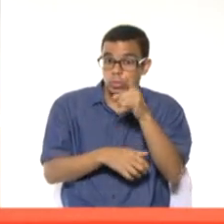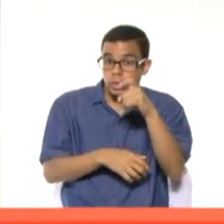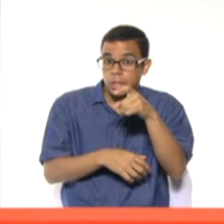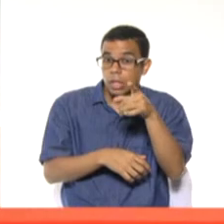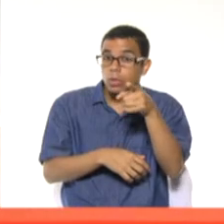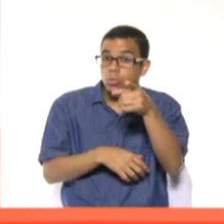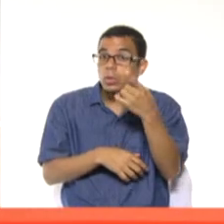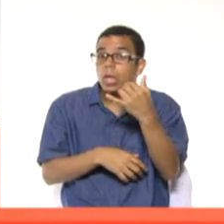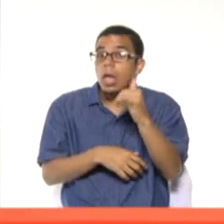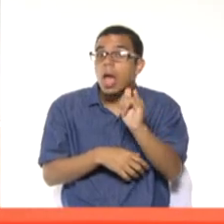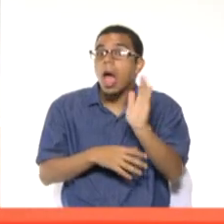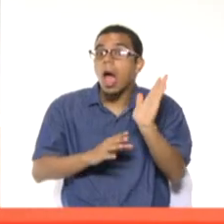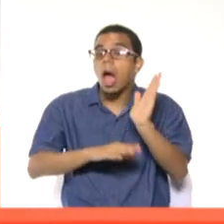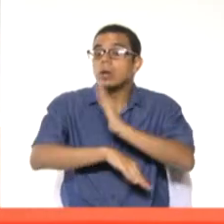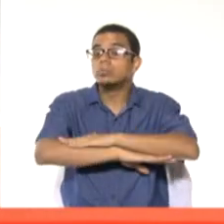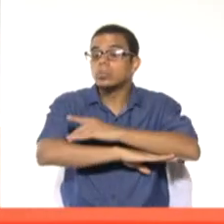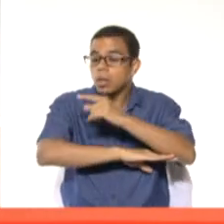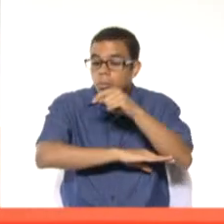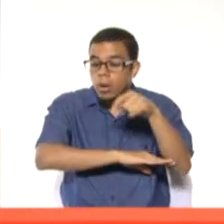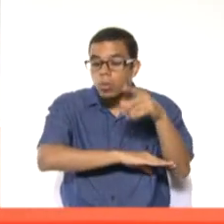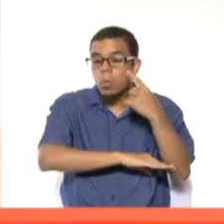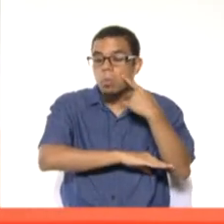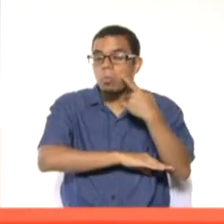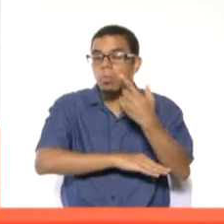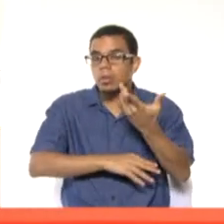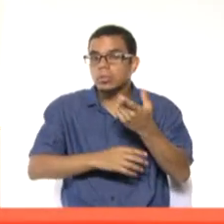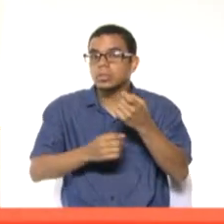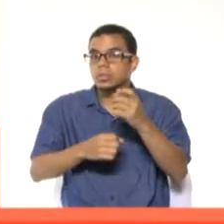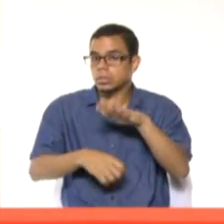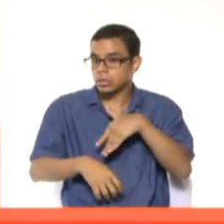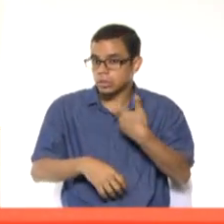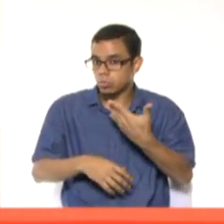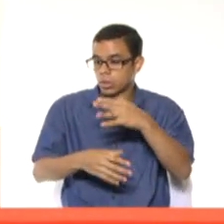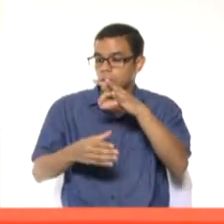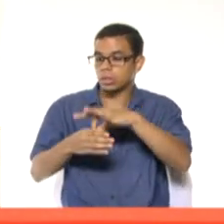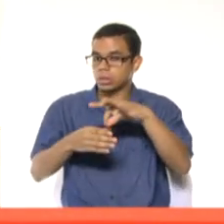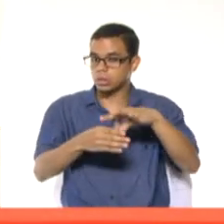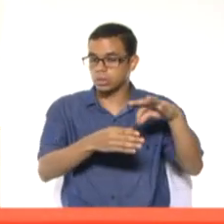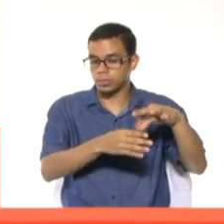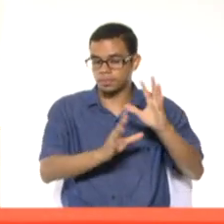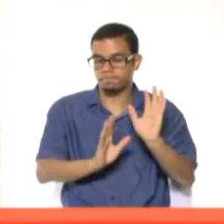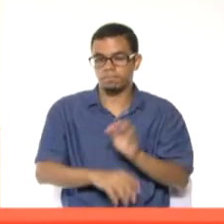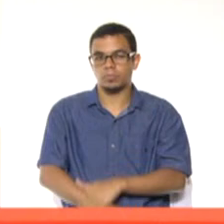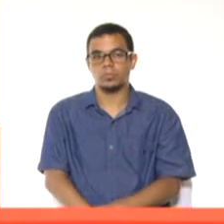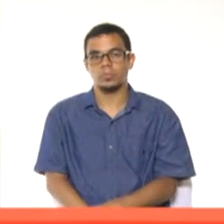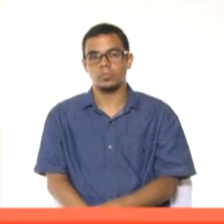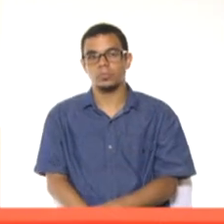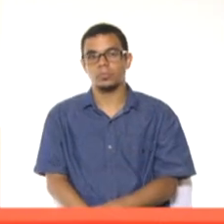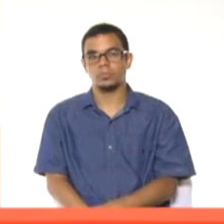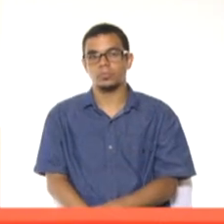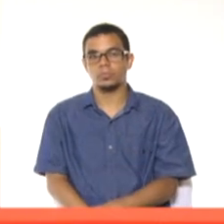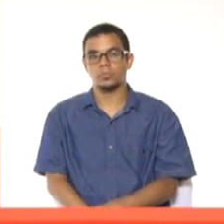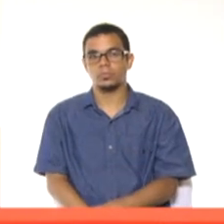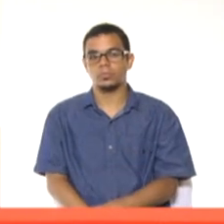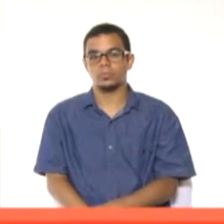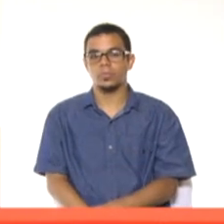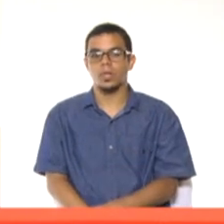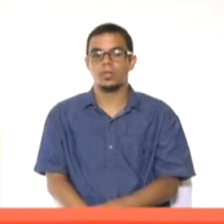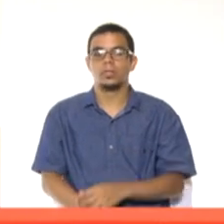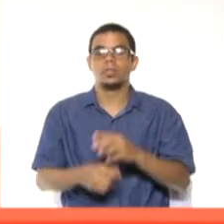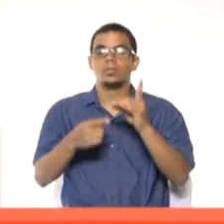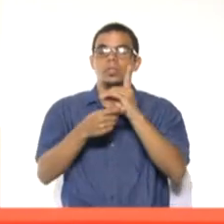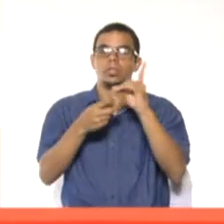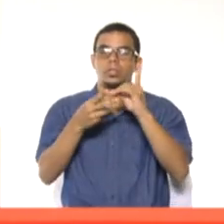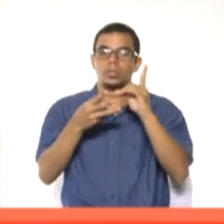usted dispone del balcón de su casa. Fíjense, aquí nos describe las distintas